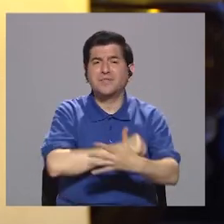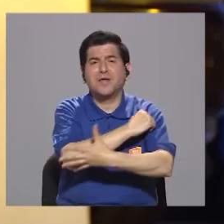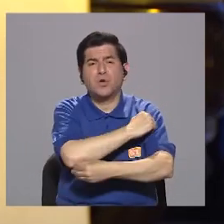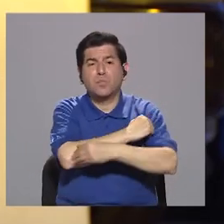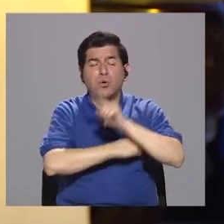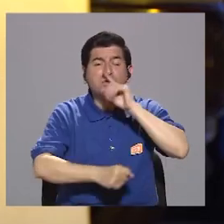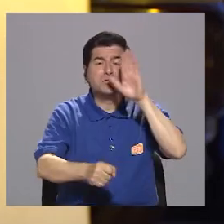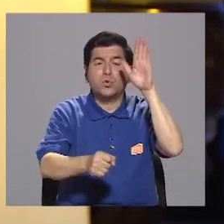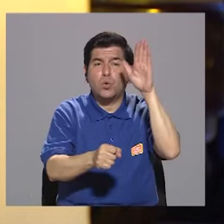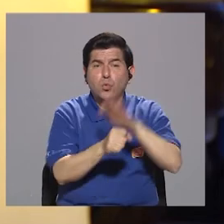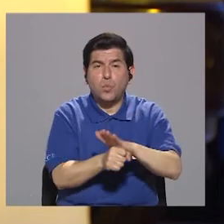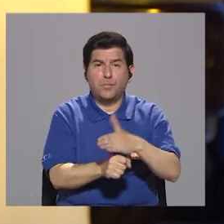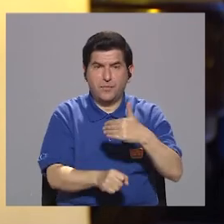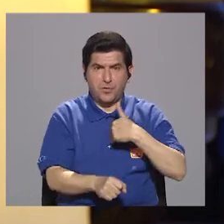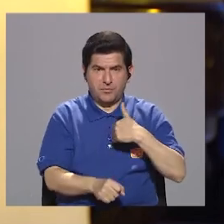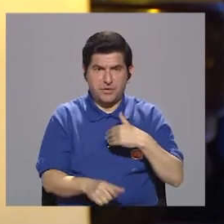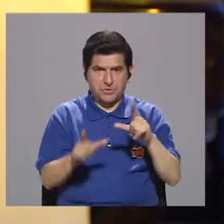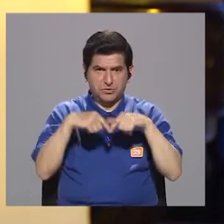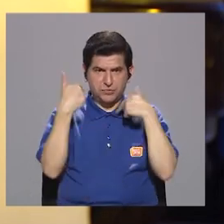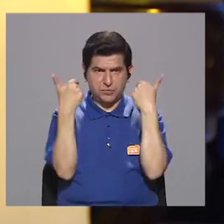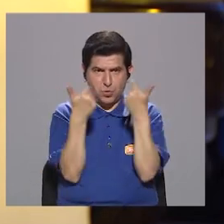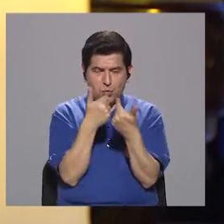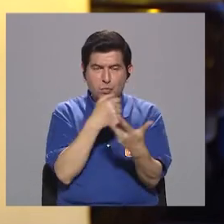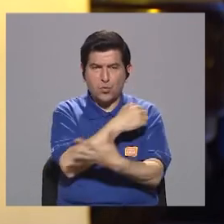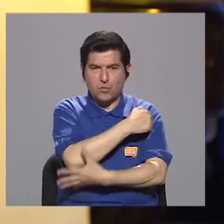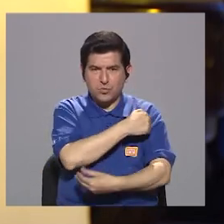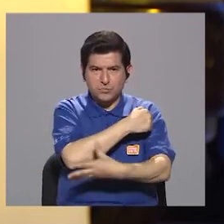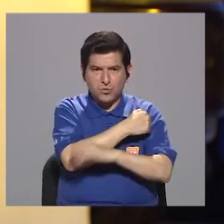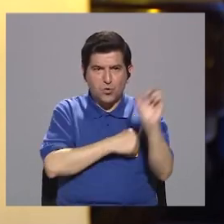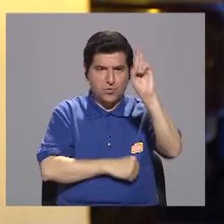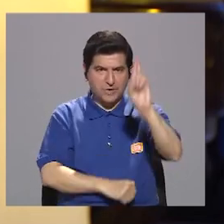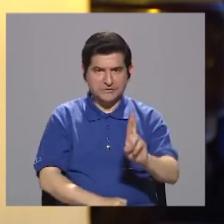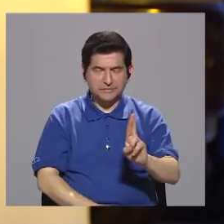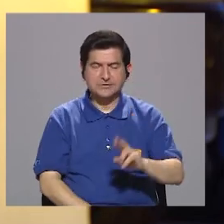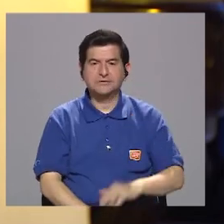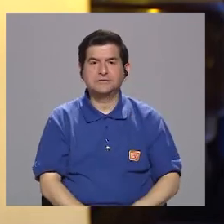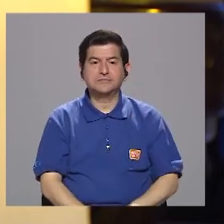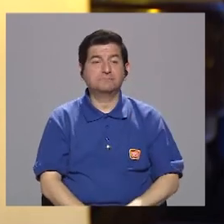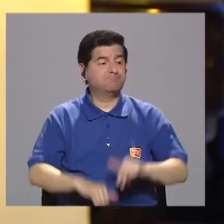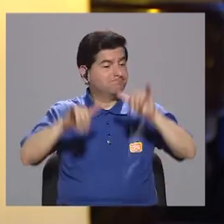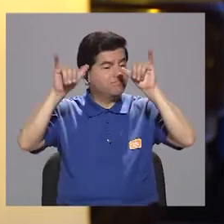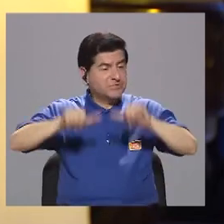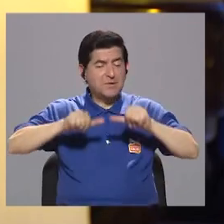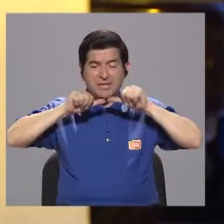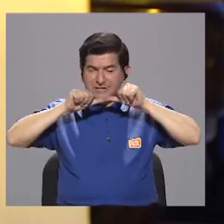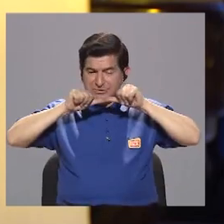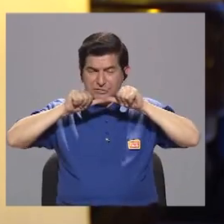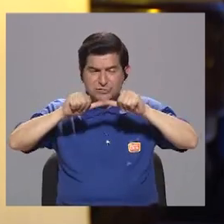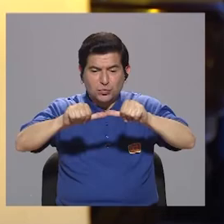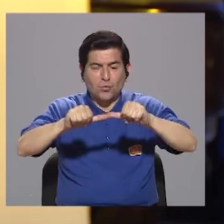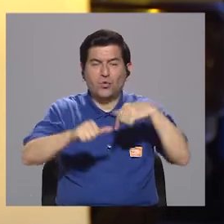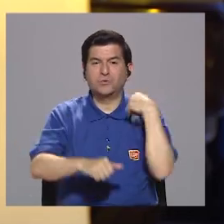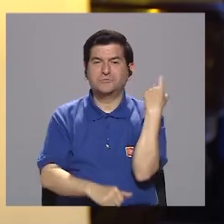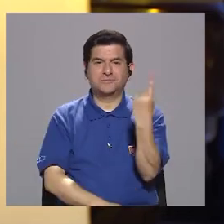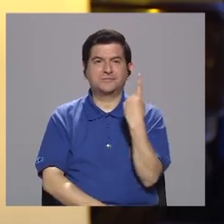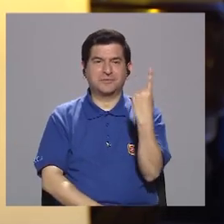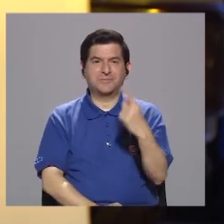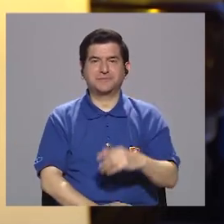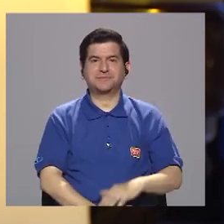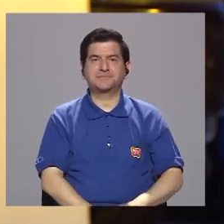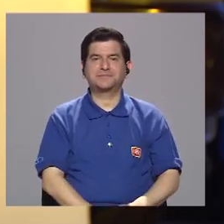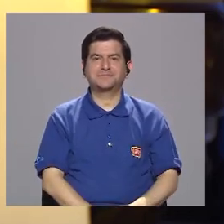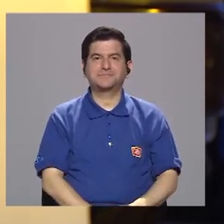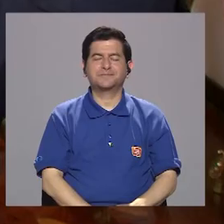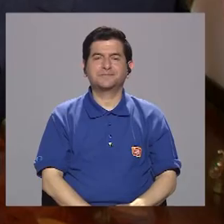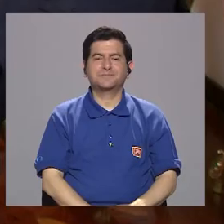pobres, ese compromiso con los sectores pobres y humildes de Costa Rica fue permanente, siempre lo tuvo, ¿verdad?